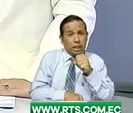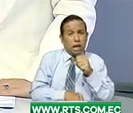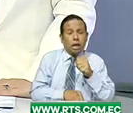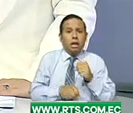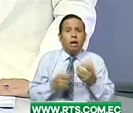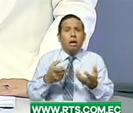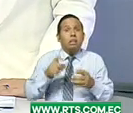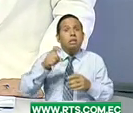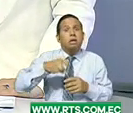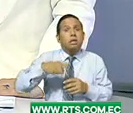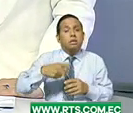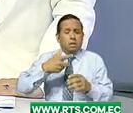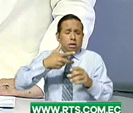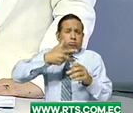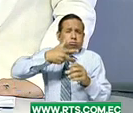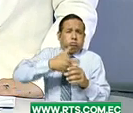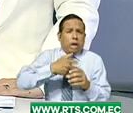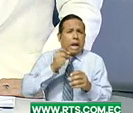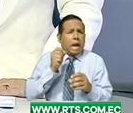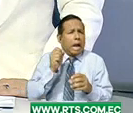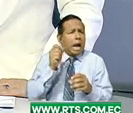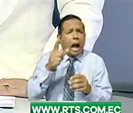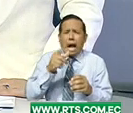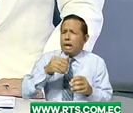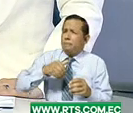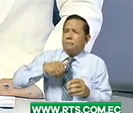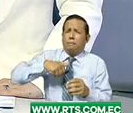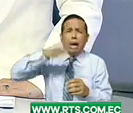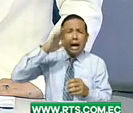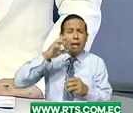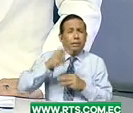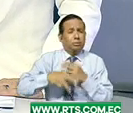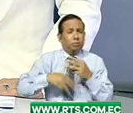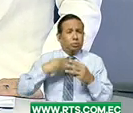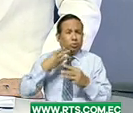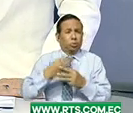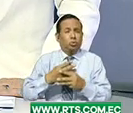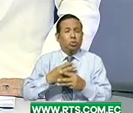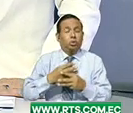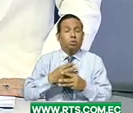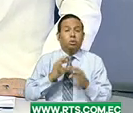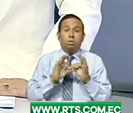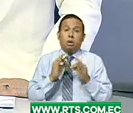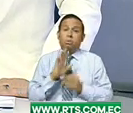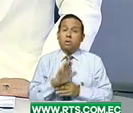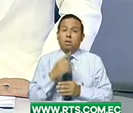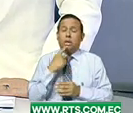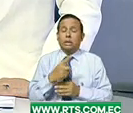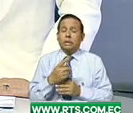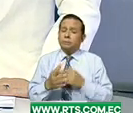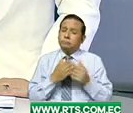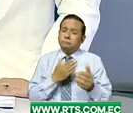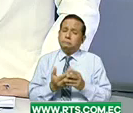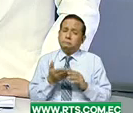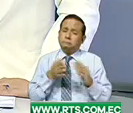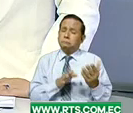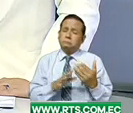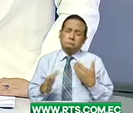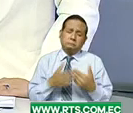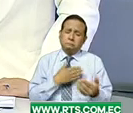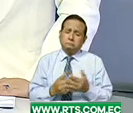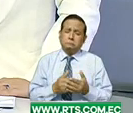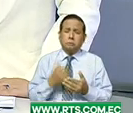expresó que seguirá luchando para salvar la vida de otros 3 niños más que padecen distrofia muscular espinal en el